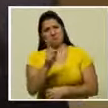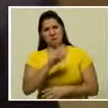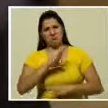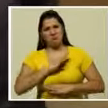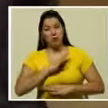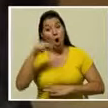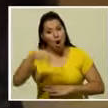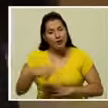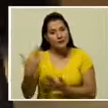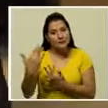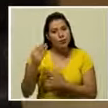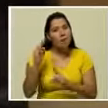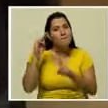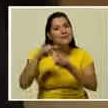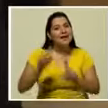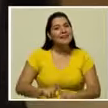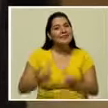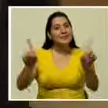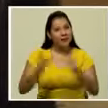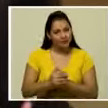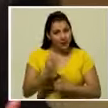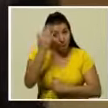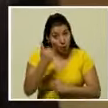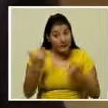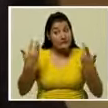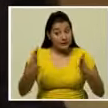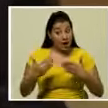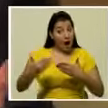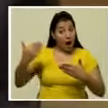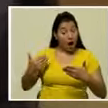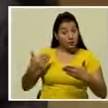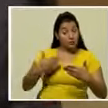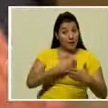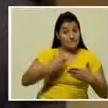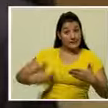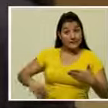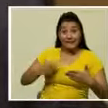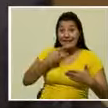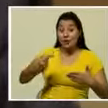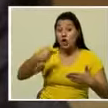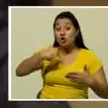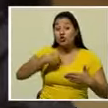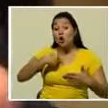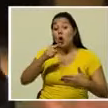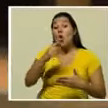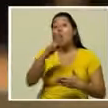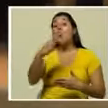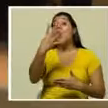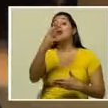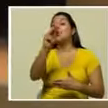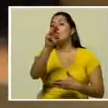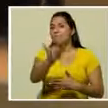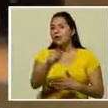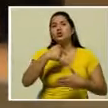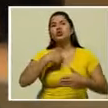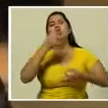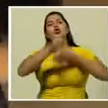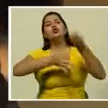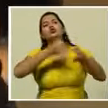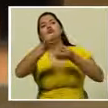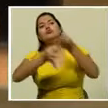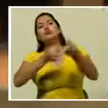totalmente distinto, porque el presidente había anunciado que hoy iba a presentar las propuestas concretas, el plan integral para abordar